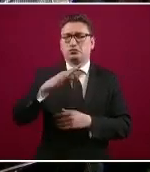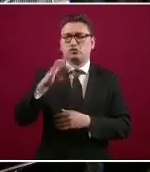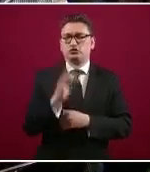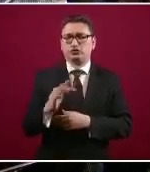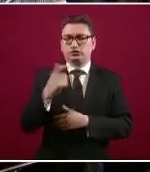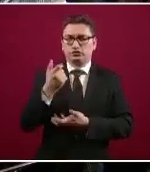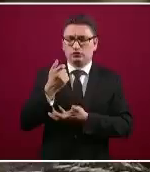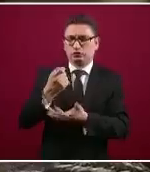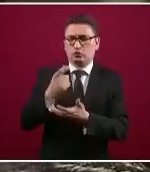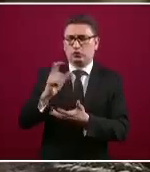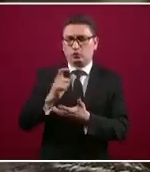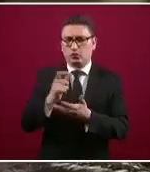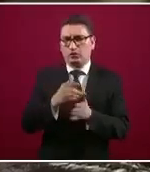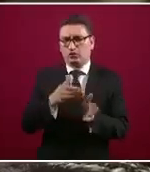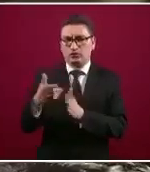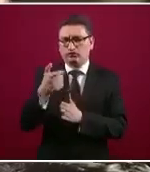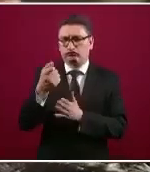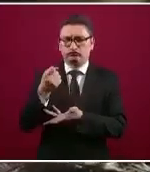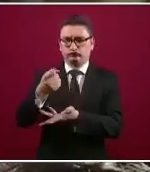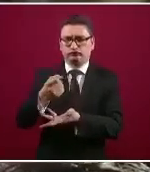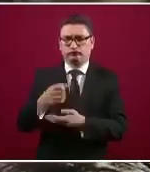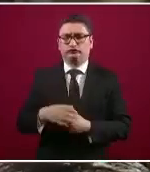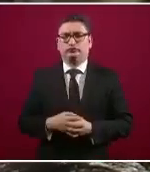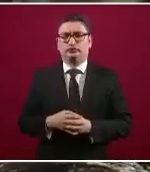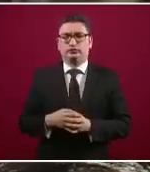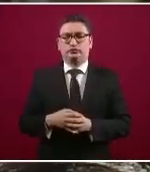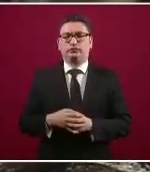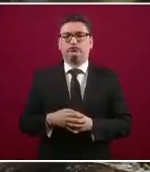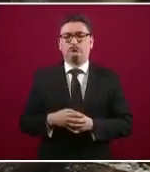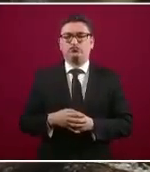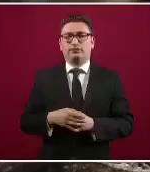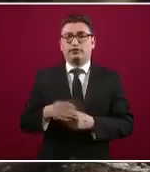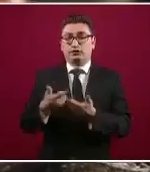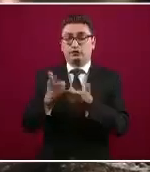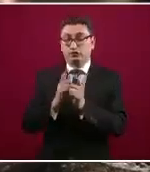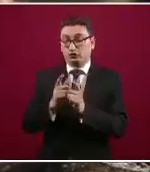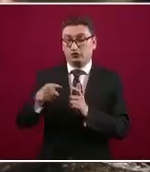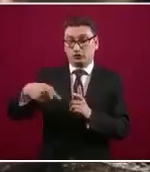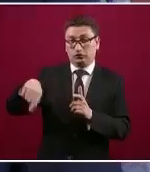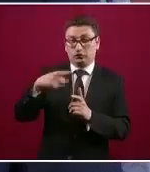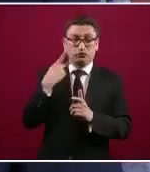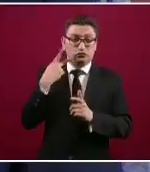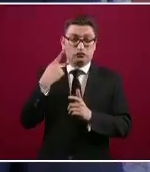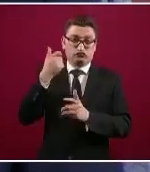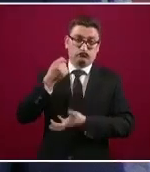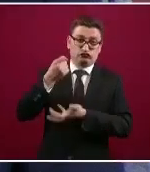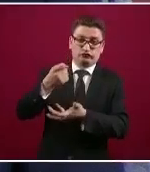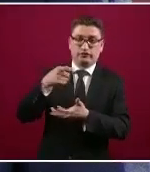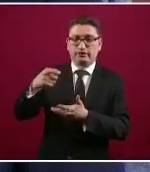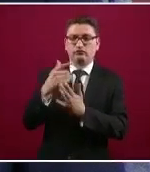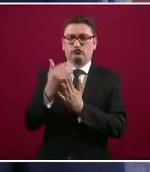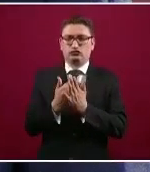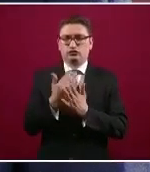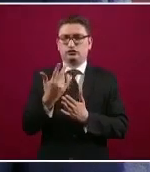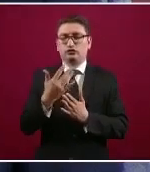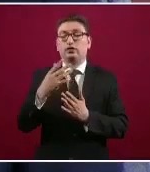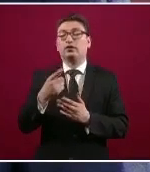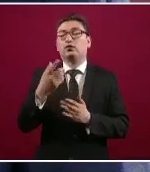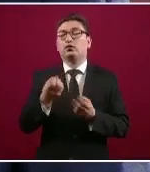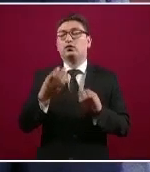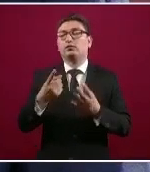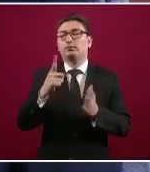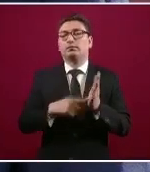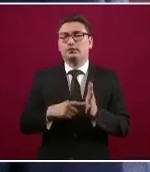las prerrogativas que se le están otorgando al partido, con lo que se podría generar una reducción de